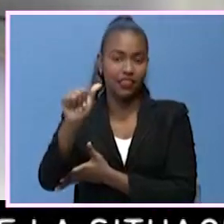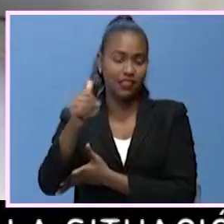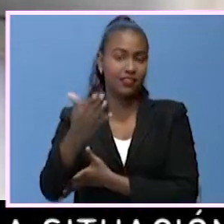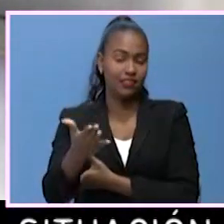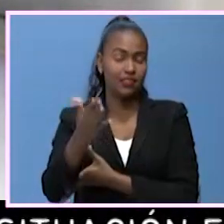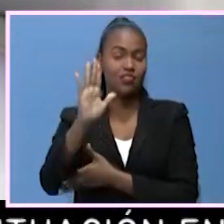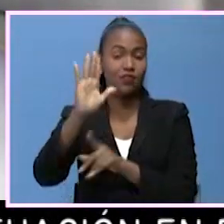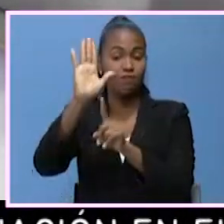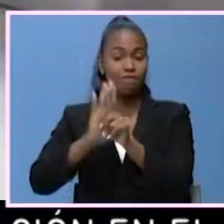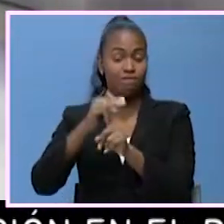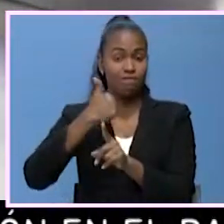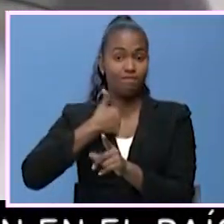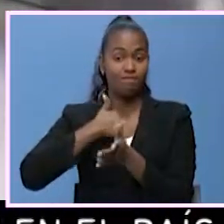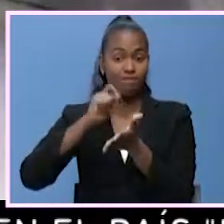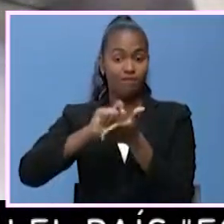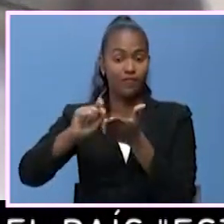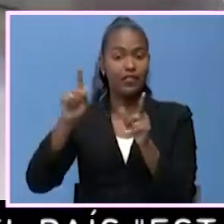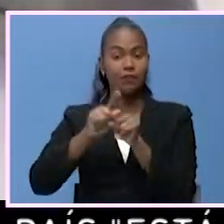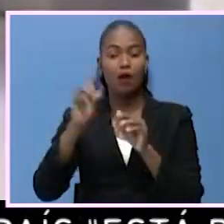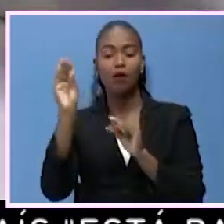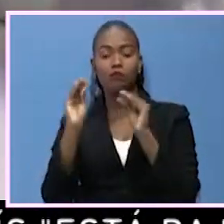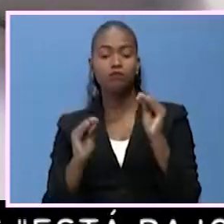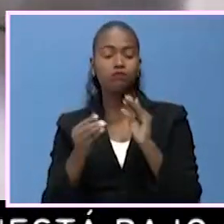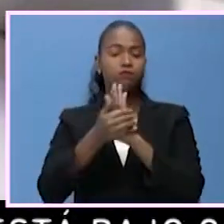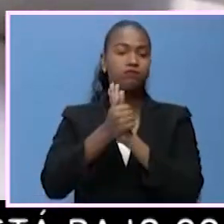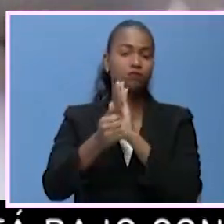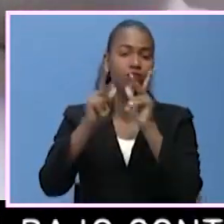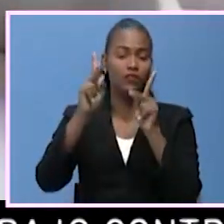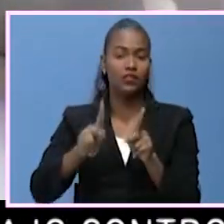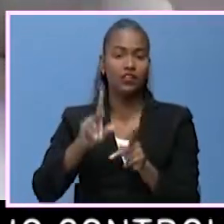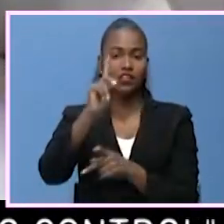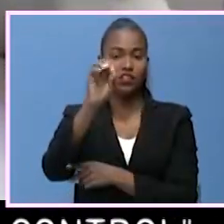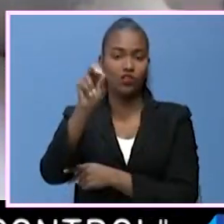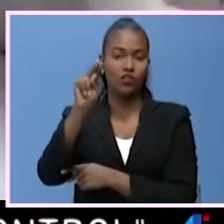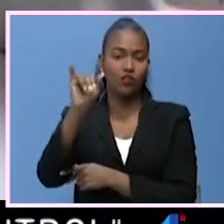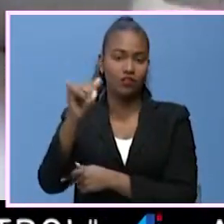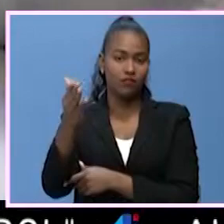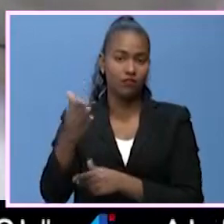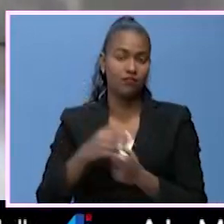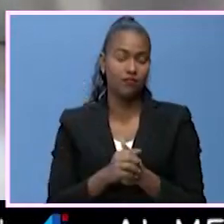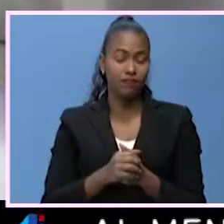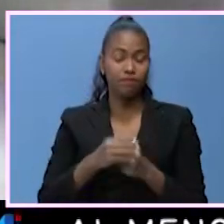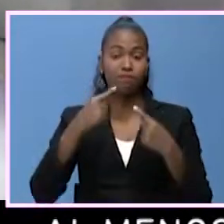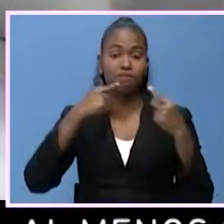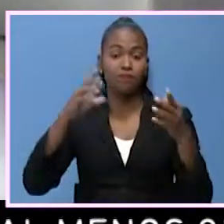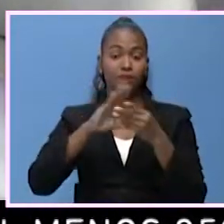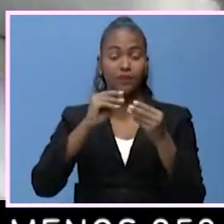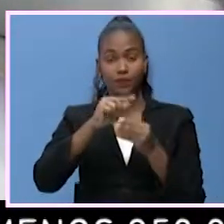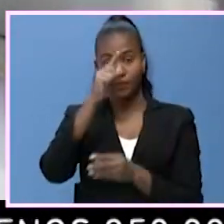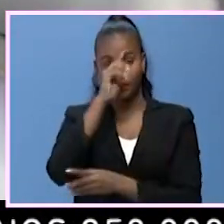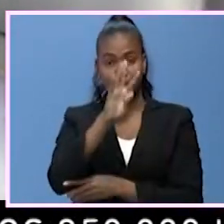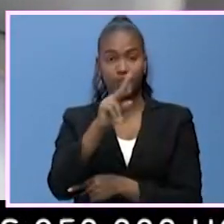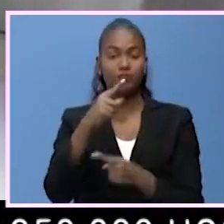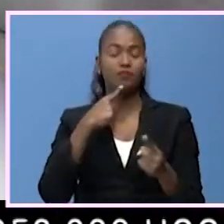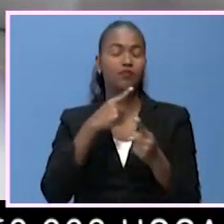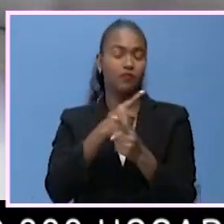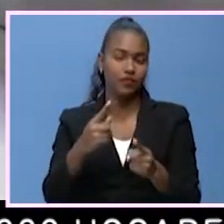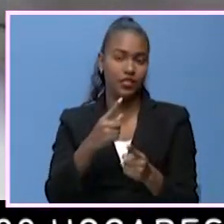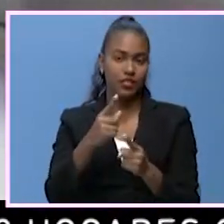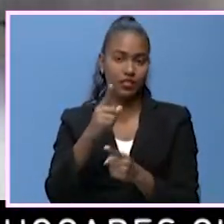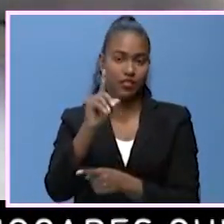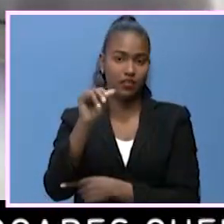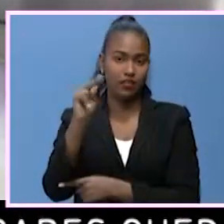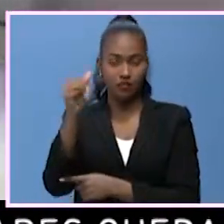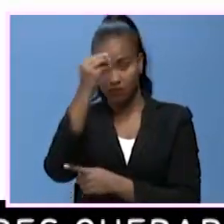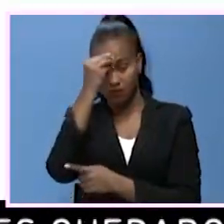contemporáneos, de su propia autoría y con arreglos y producción del maestro Diony Fernández. En Los Espectáculos para 4RD Noticias,